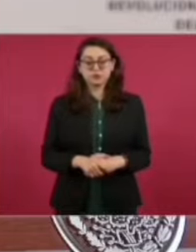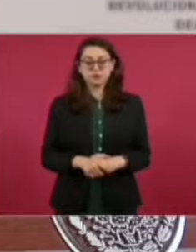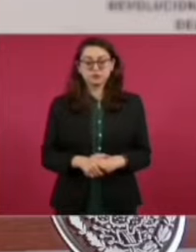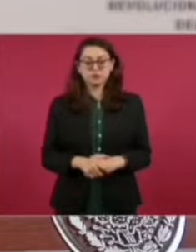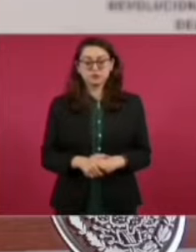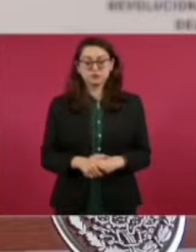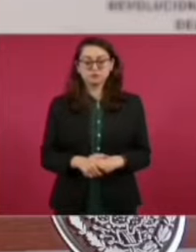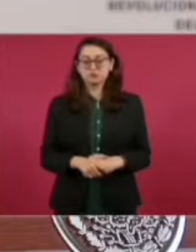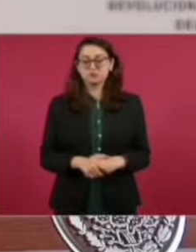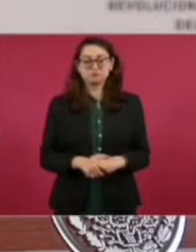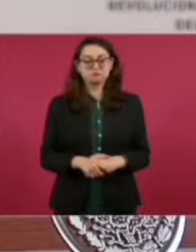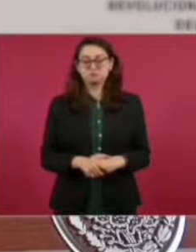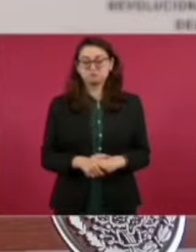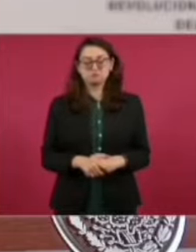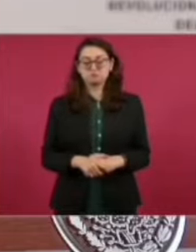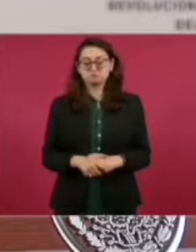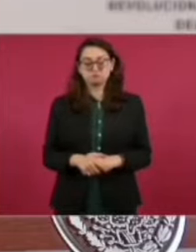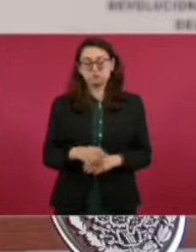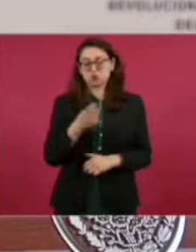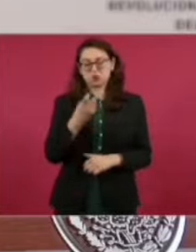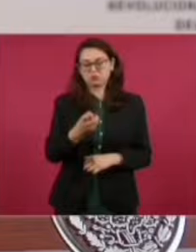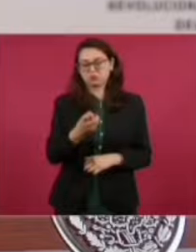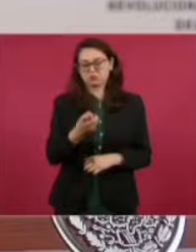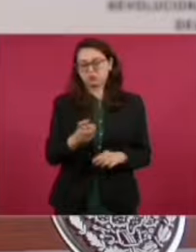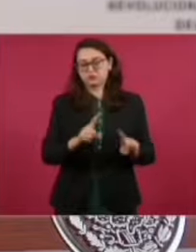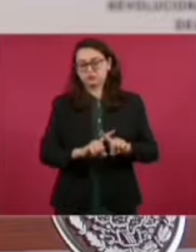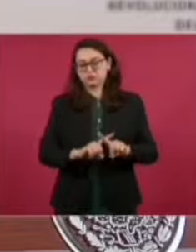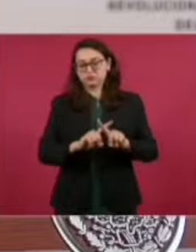se dio por un abuso de autoridad.